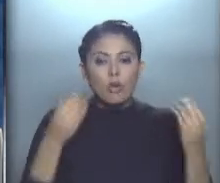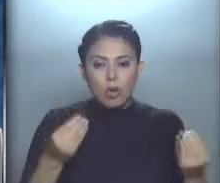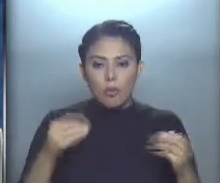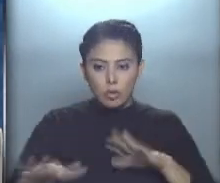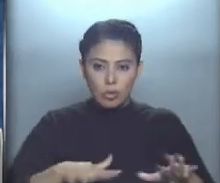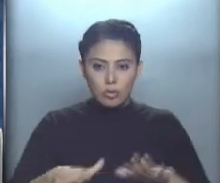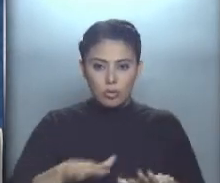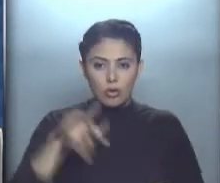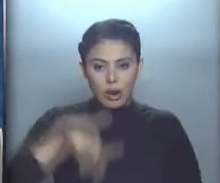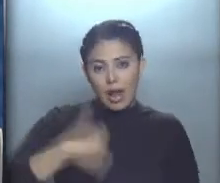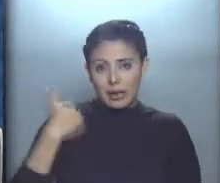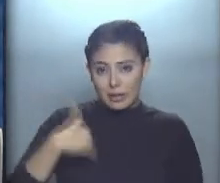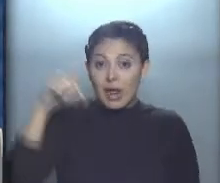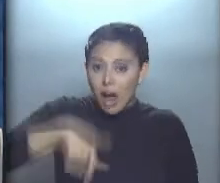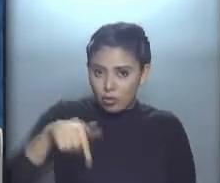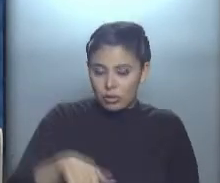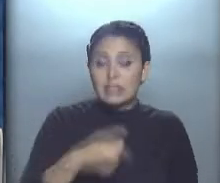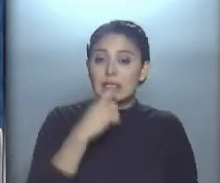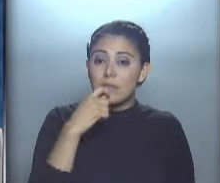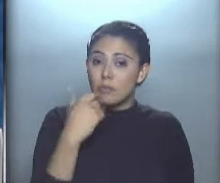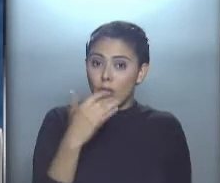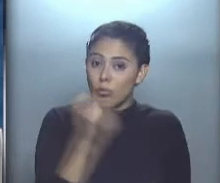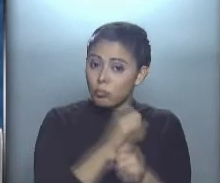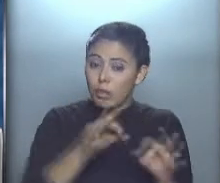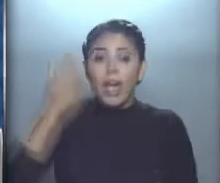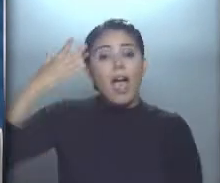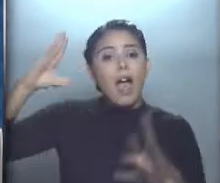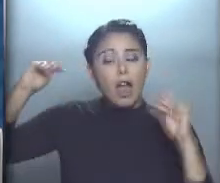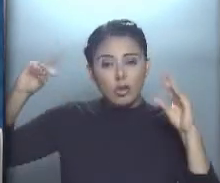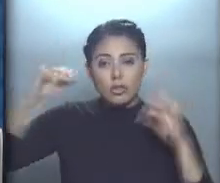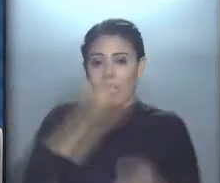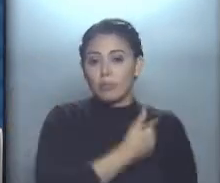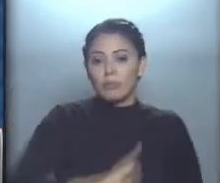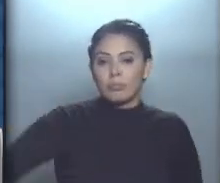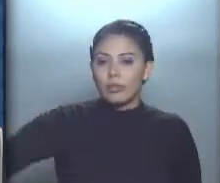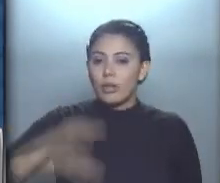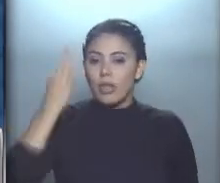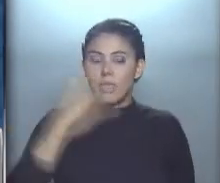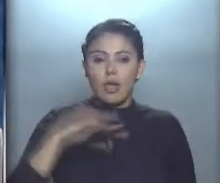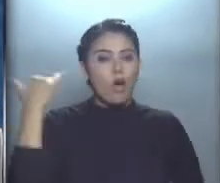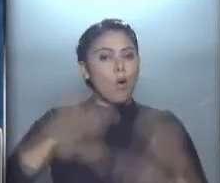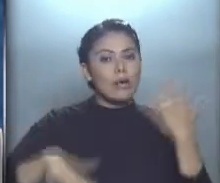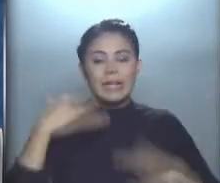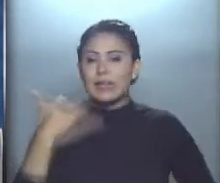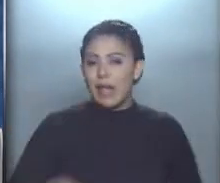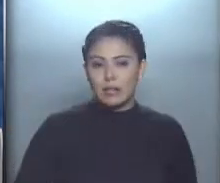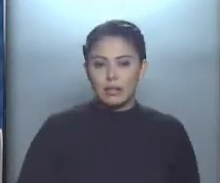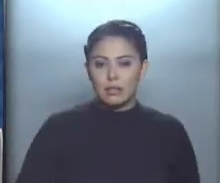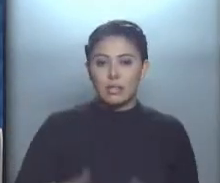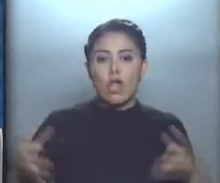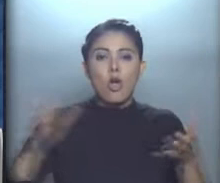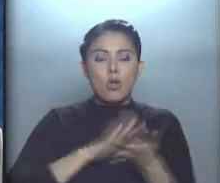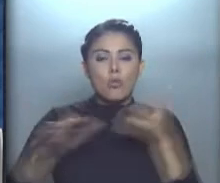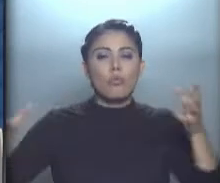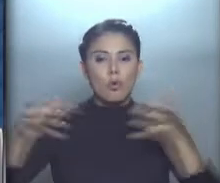en el país hoy y si puede confirmar que anoche el gobierno debió enviar de urgencia nuevos contingentes